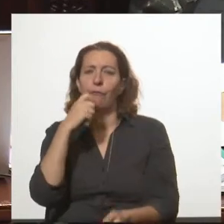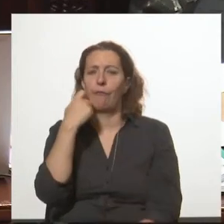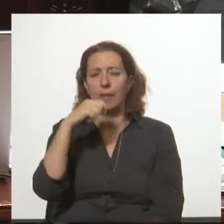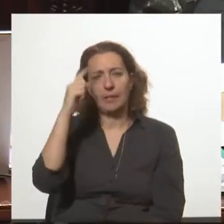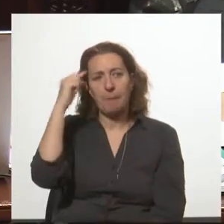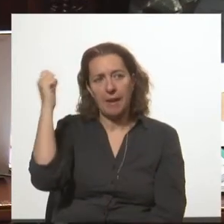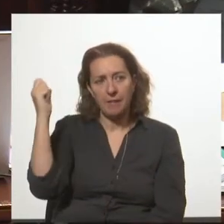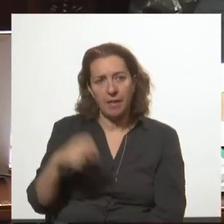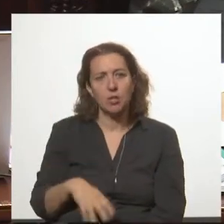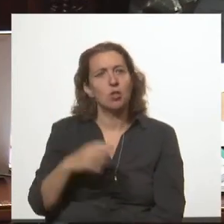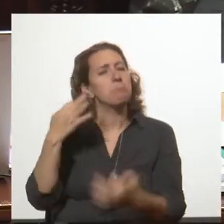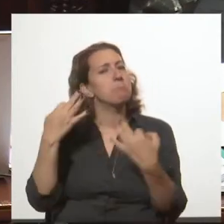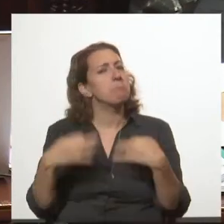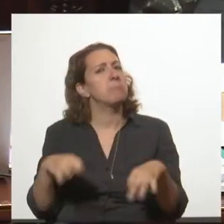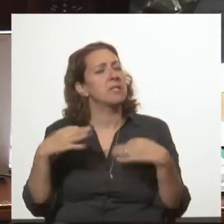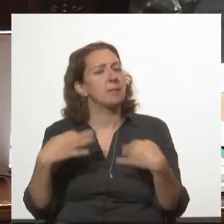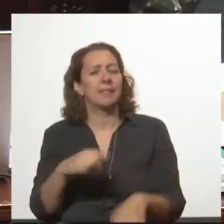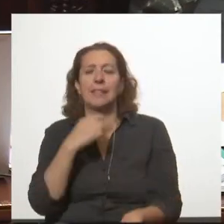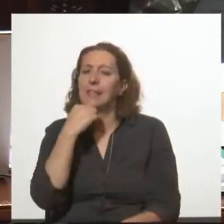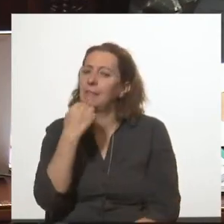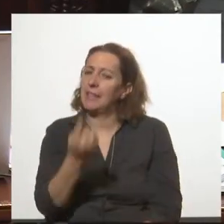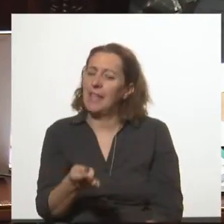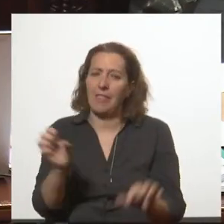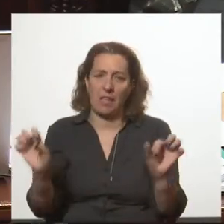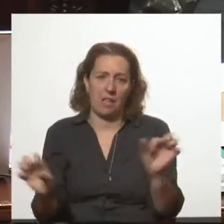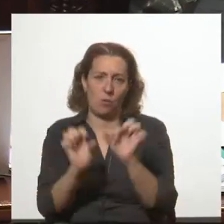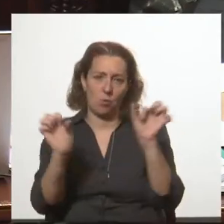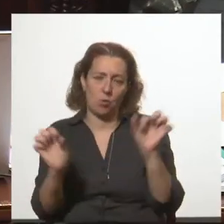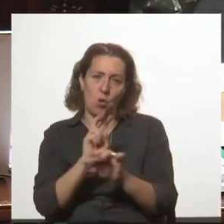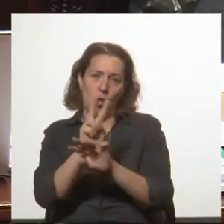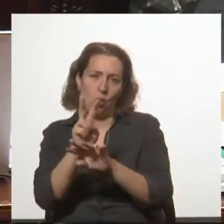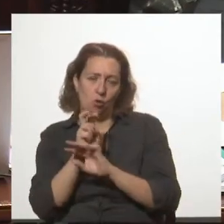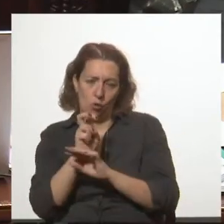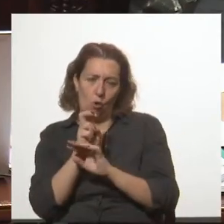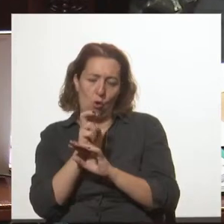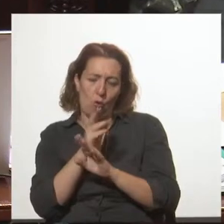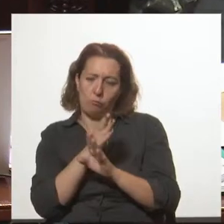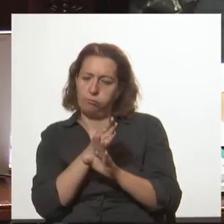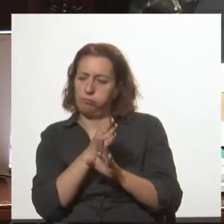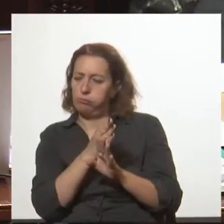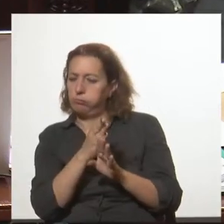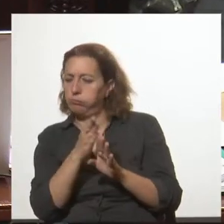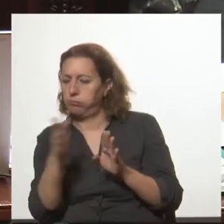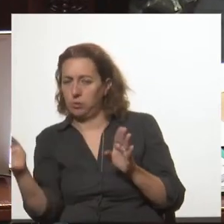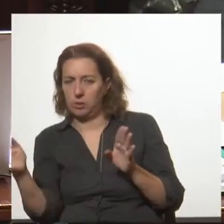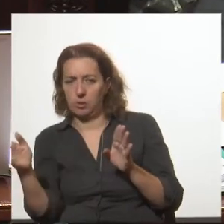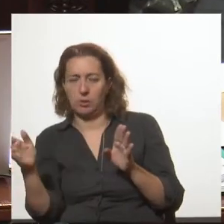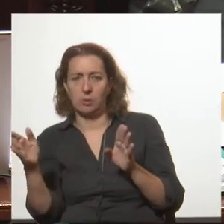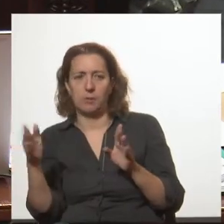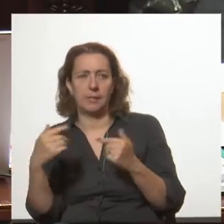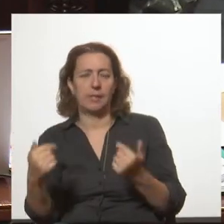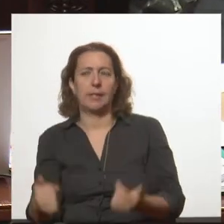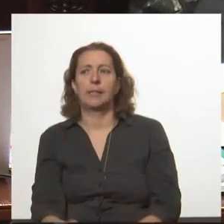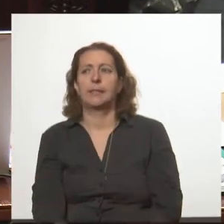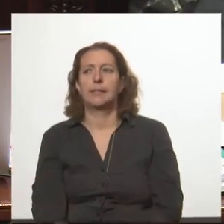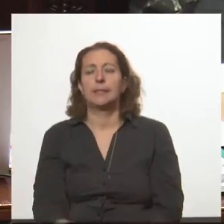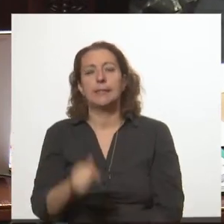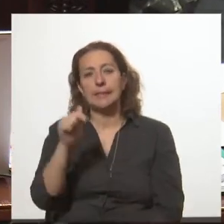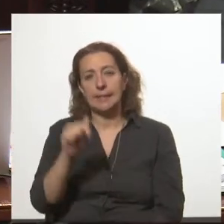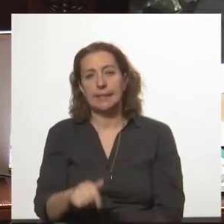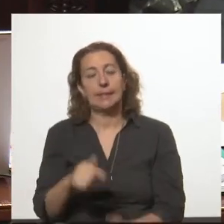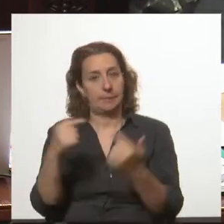y especialmente debilidades de ejecución y de control a lo largo de todo el desarrollo material de este